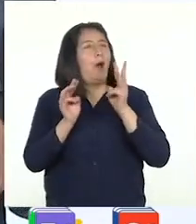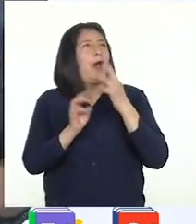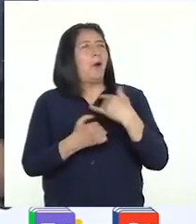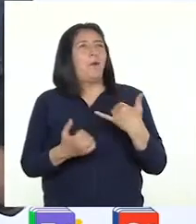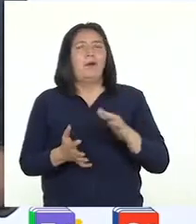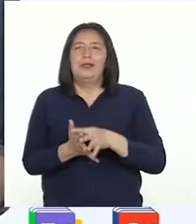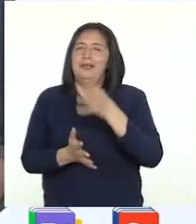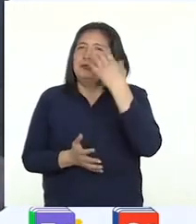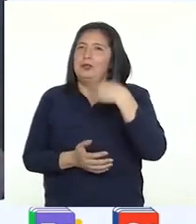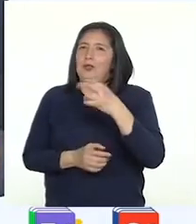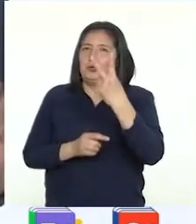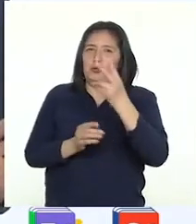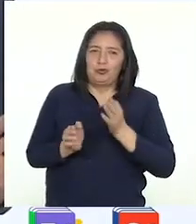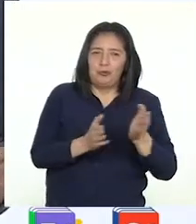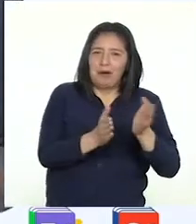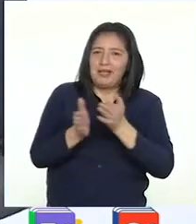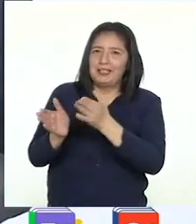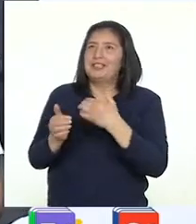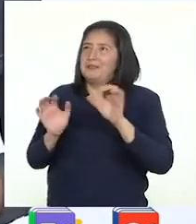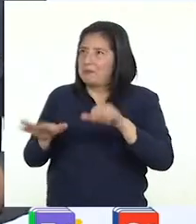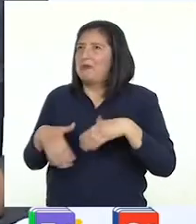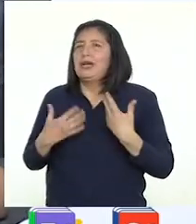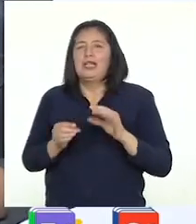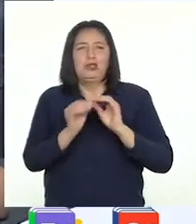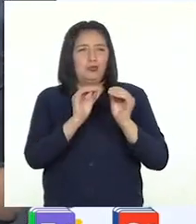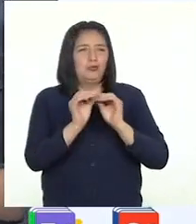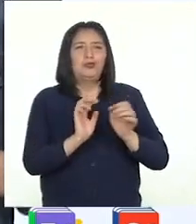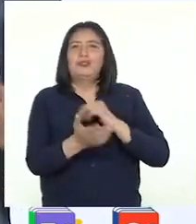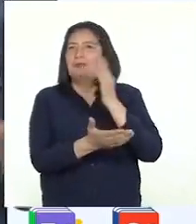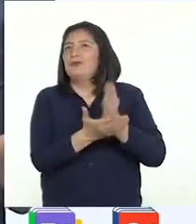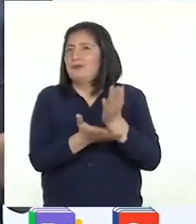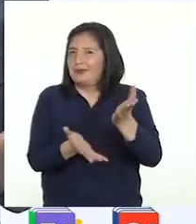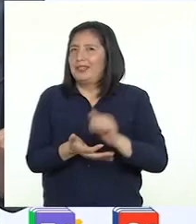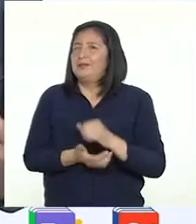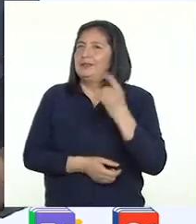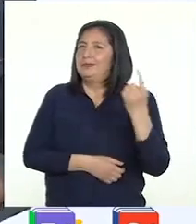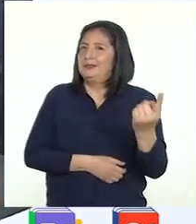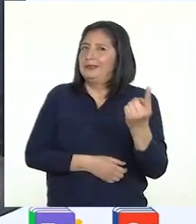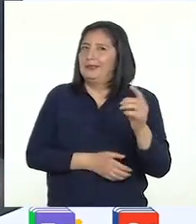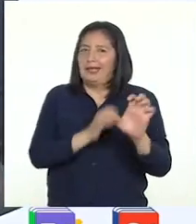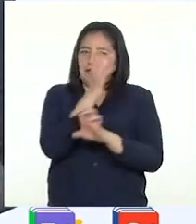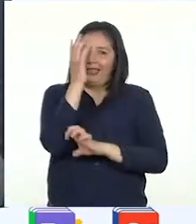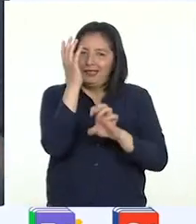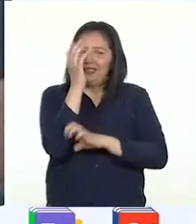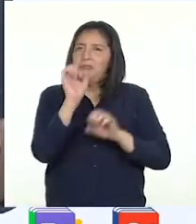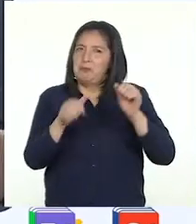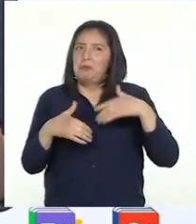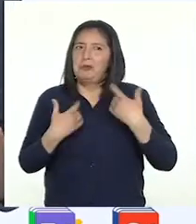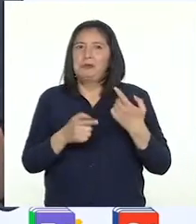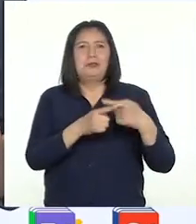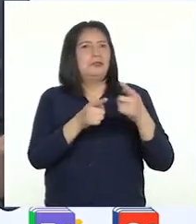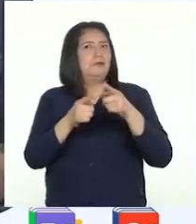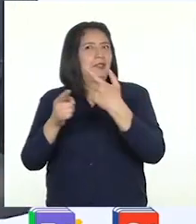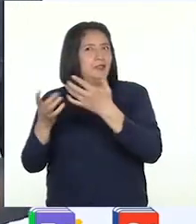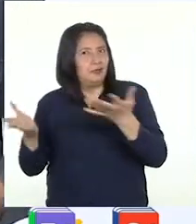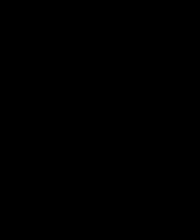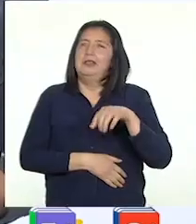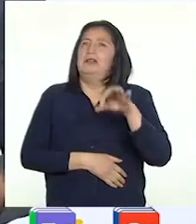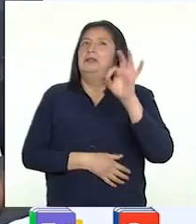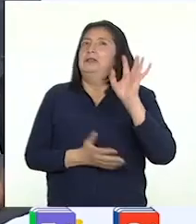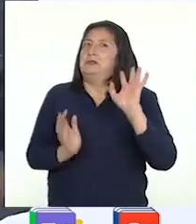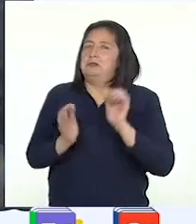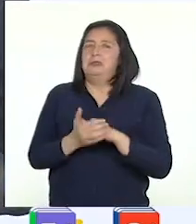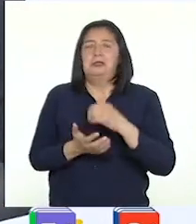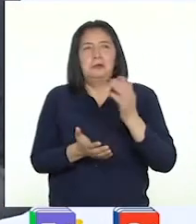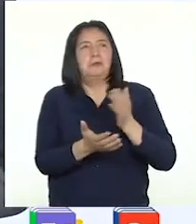Hoy hemos conocido dos estrategias muy útiles para resolver problemas. En cada estación podemos realizar variadas actividades y en